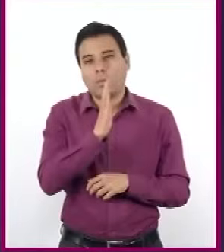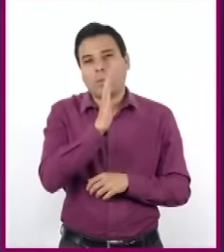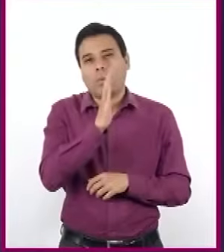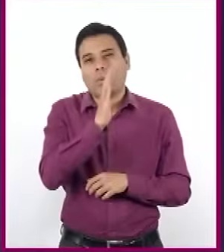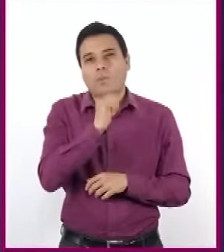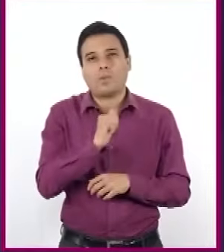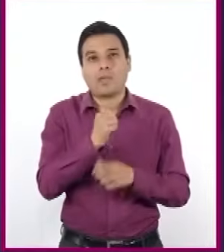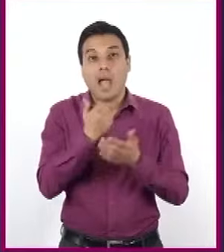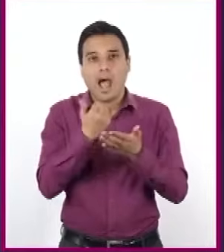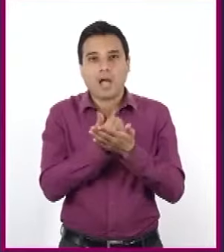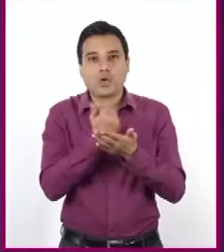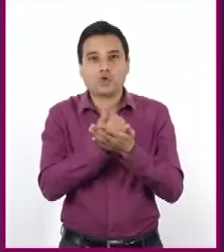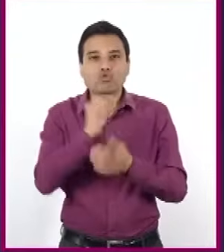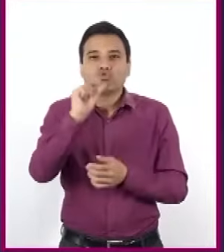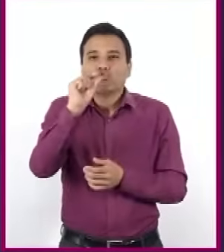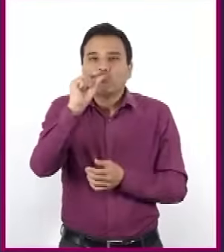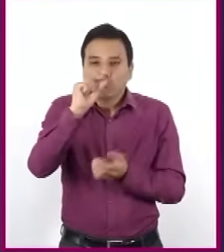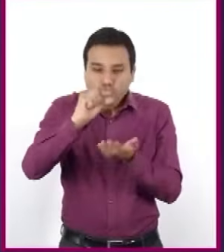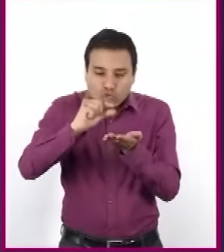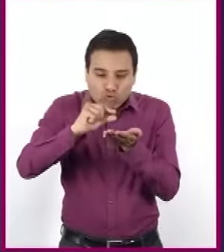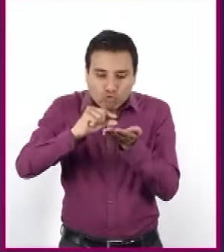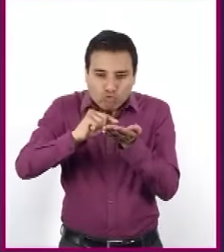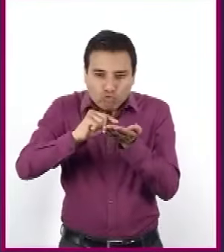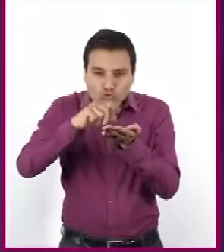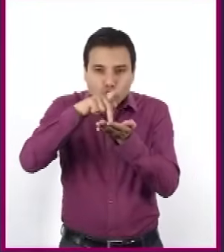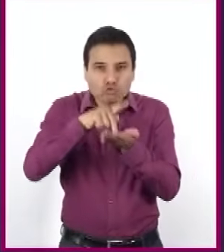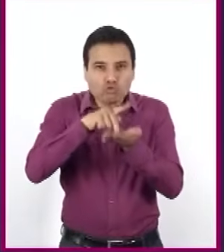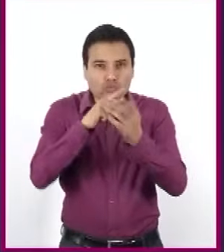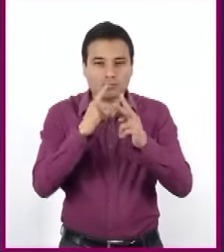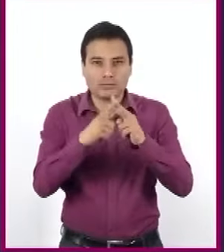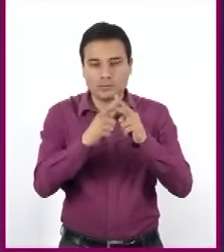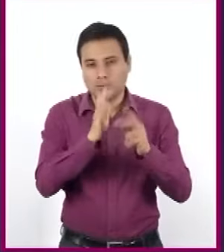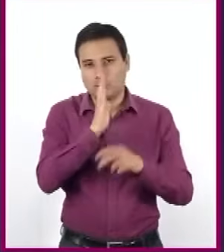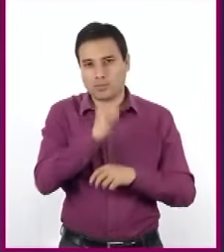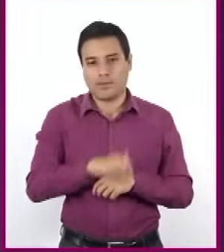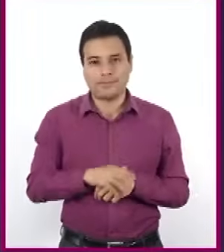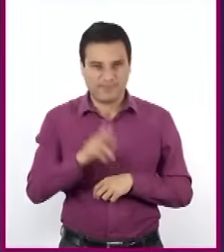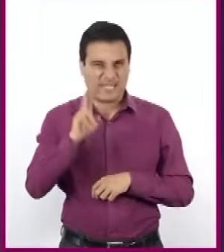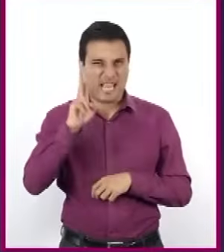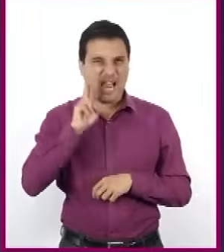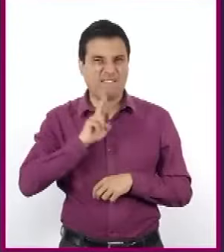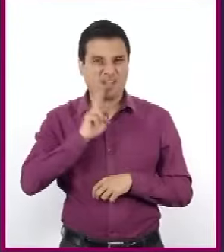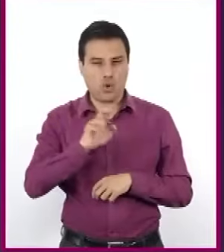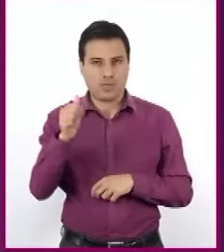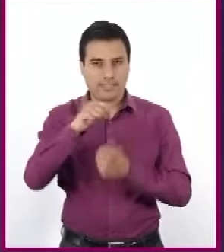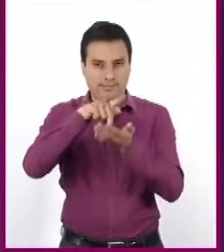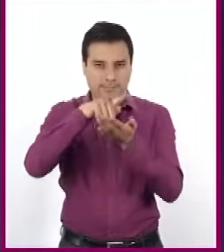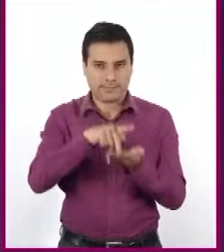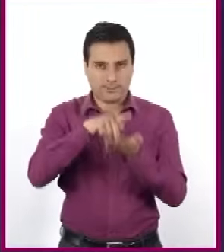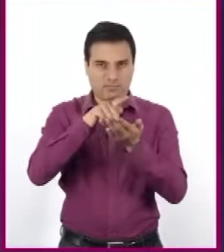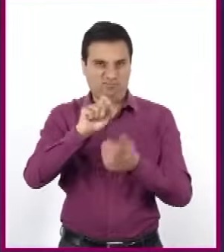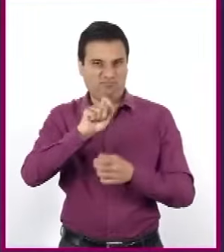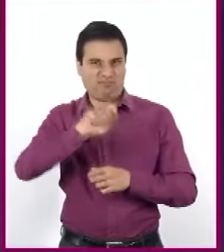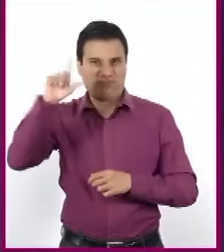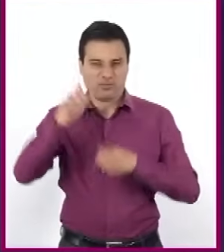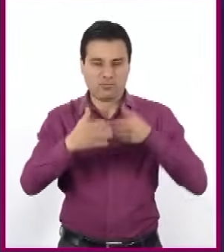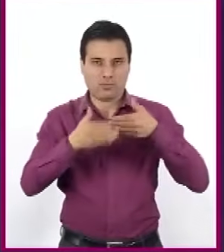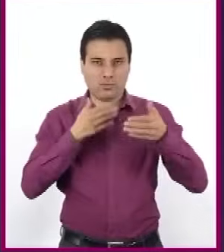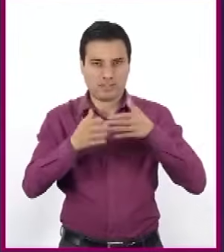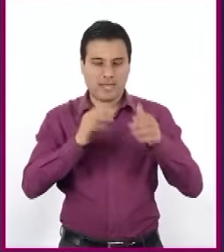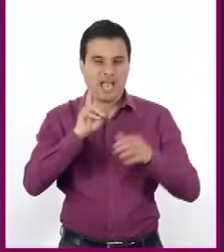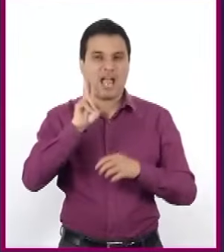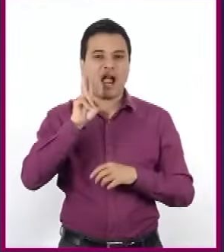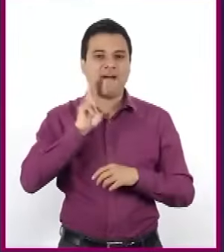pequeño. Ahora lo vamos a intentar con la balanza digital. Lo colocamos nuevamente y observemos si